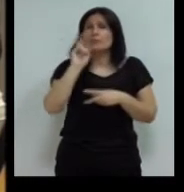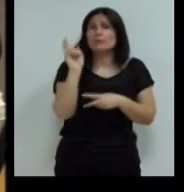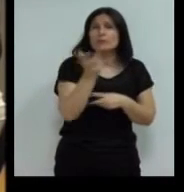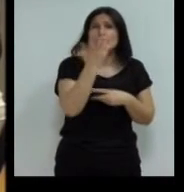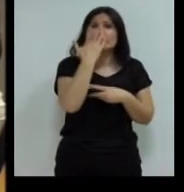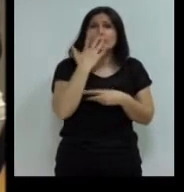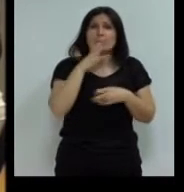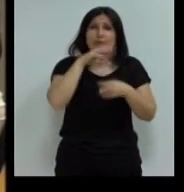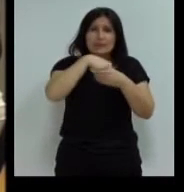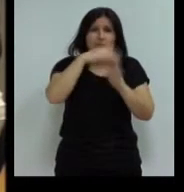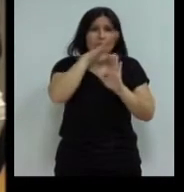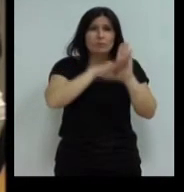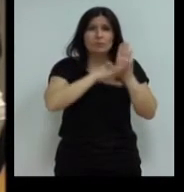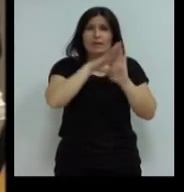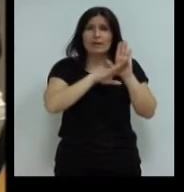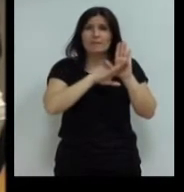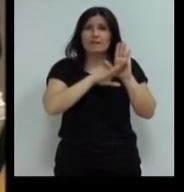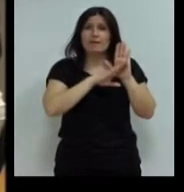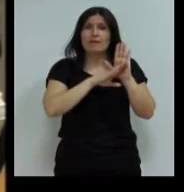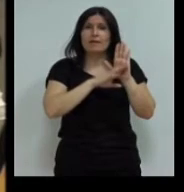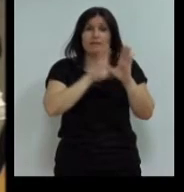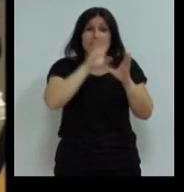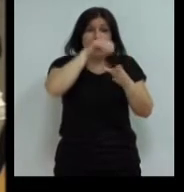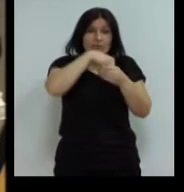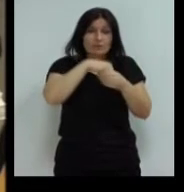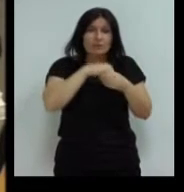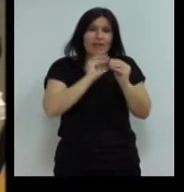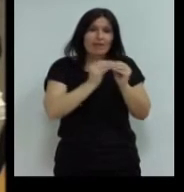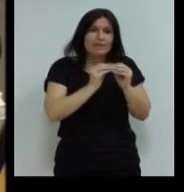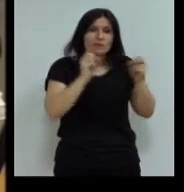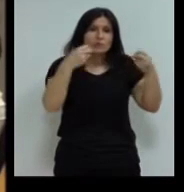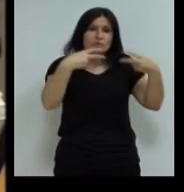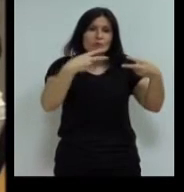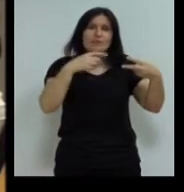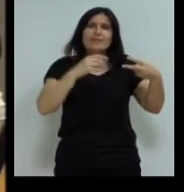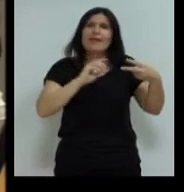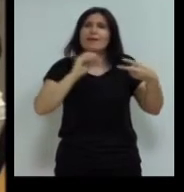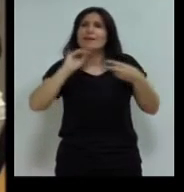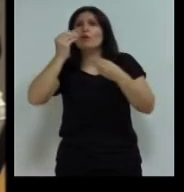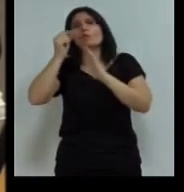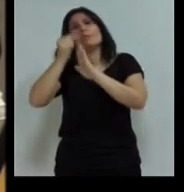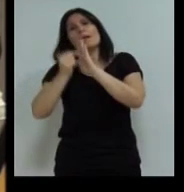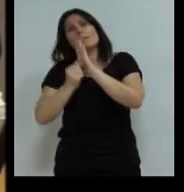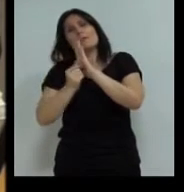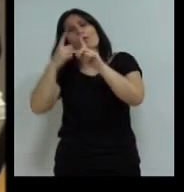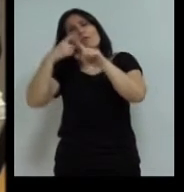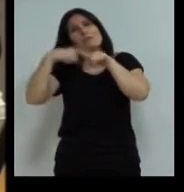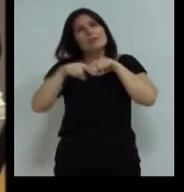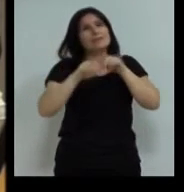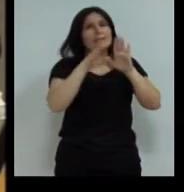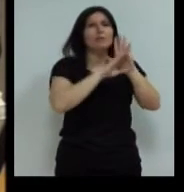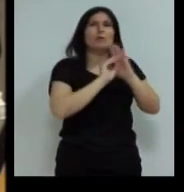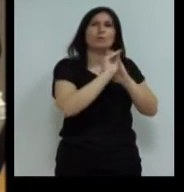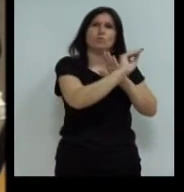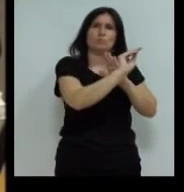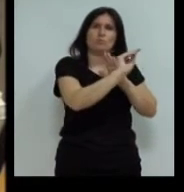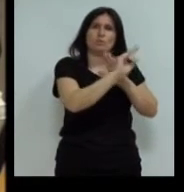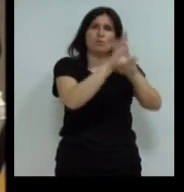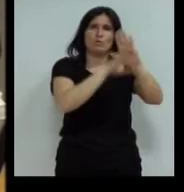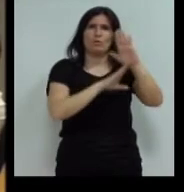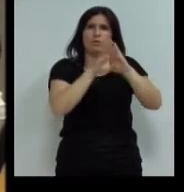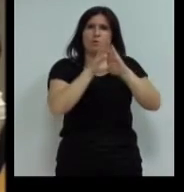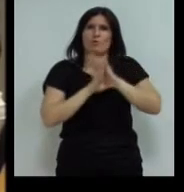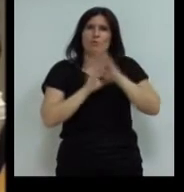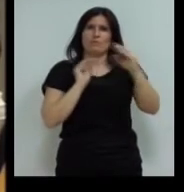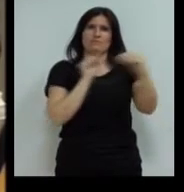del programa que recibe los subtítulos está montada en otro parámetro distinto a la paleta de colores del programa que tú estás trabajando. Y a pesar de que le